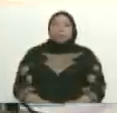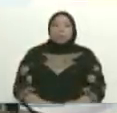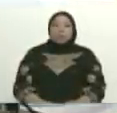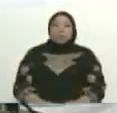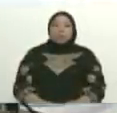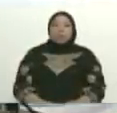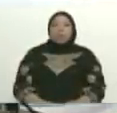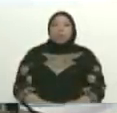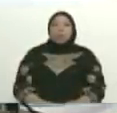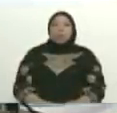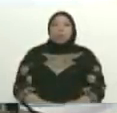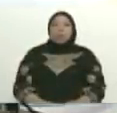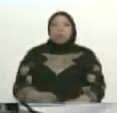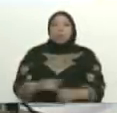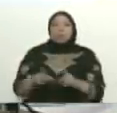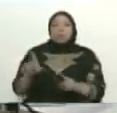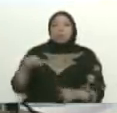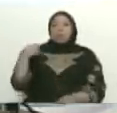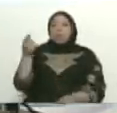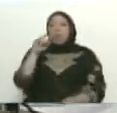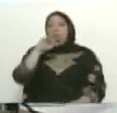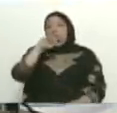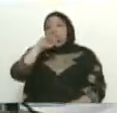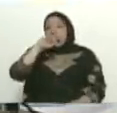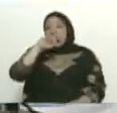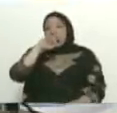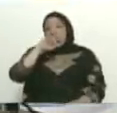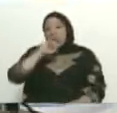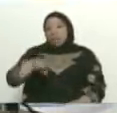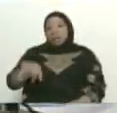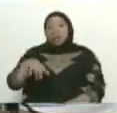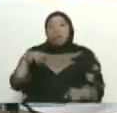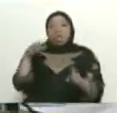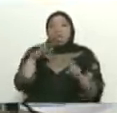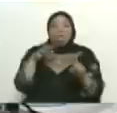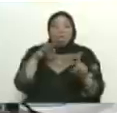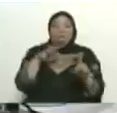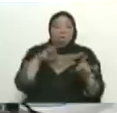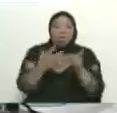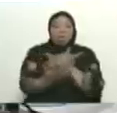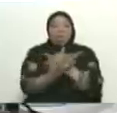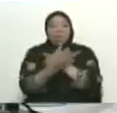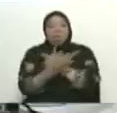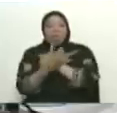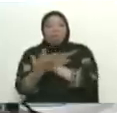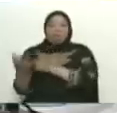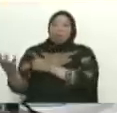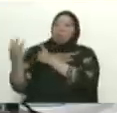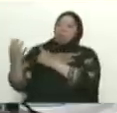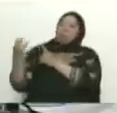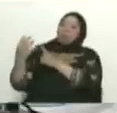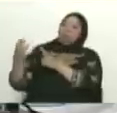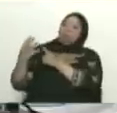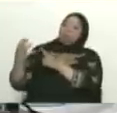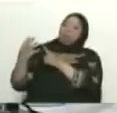para después lanzarse con el odio, con la destrucción, con el escrache.